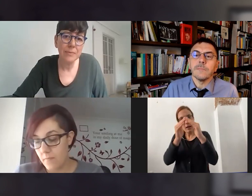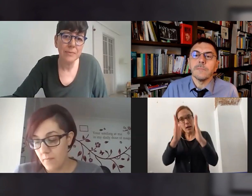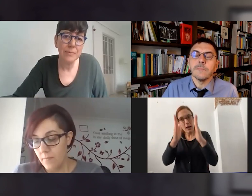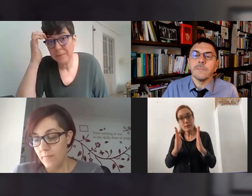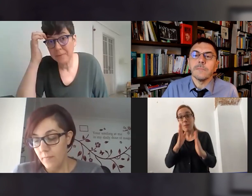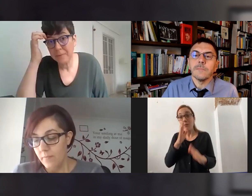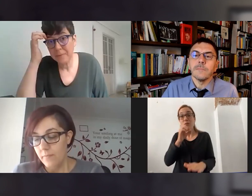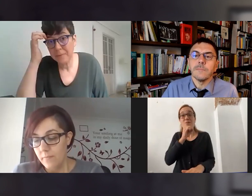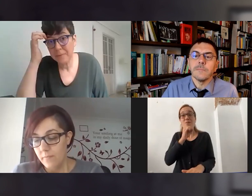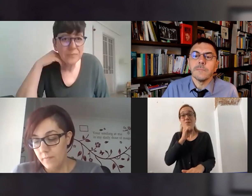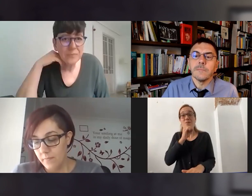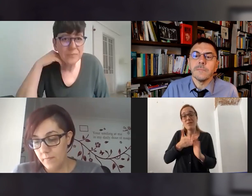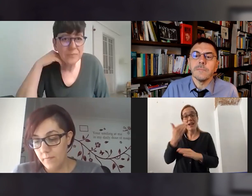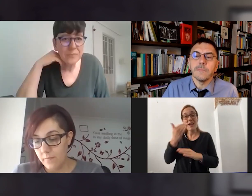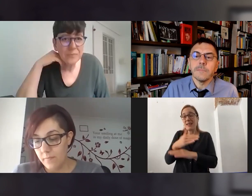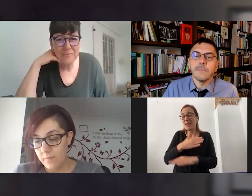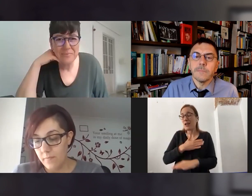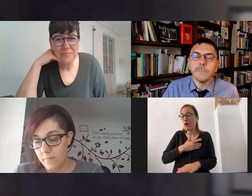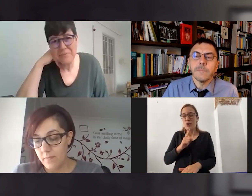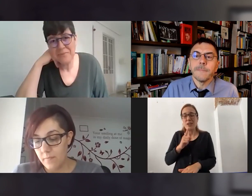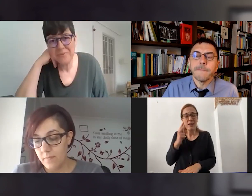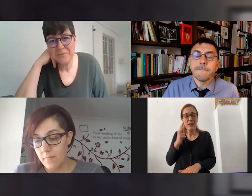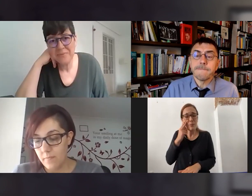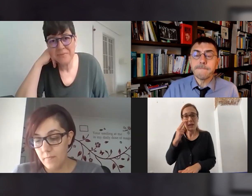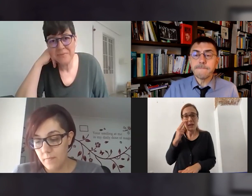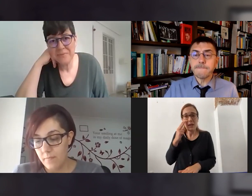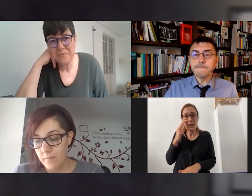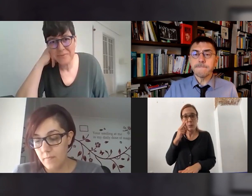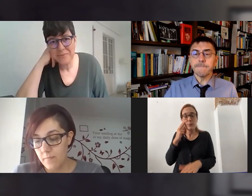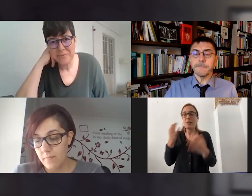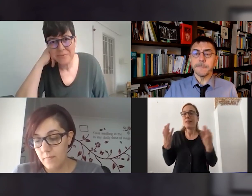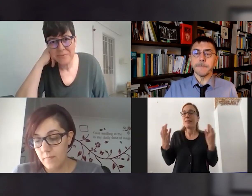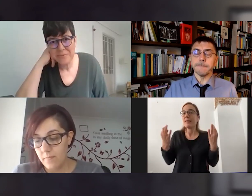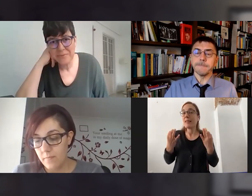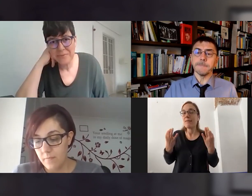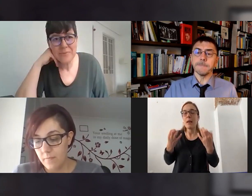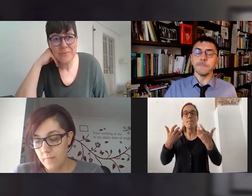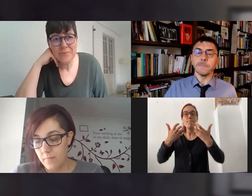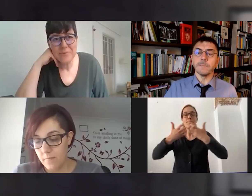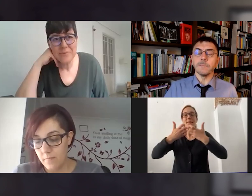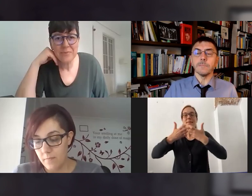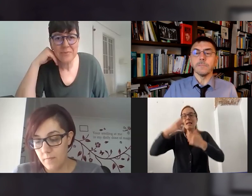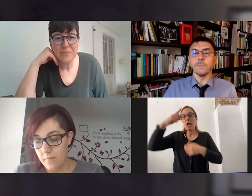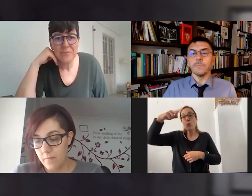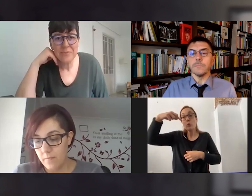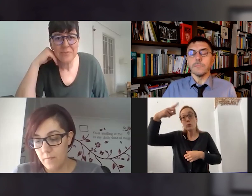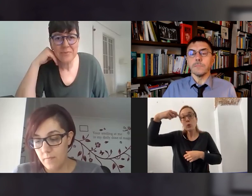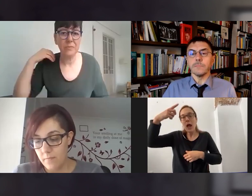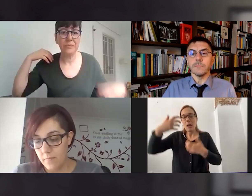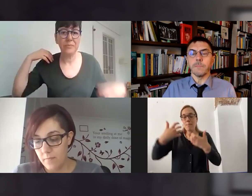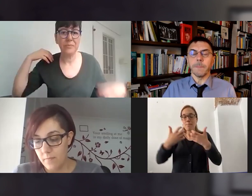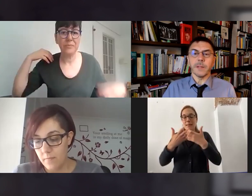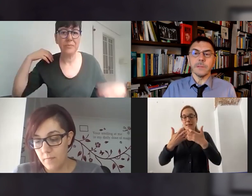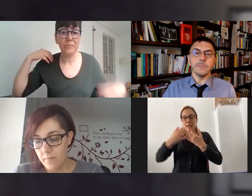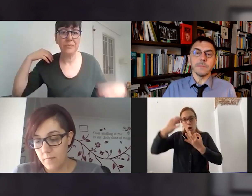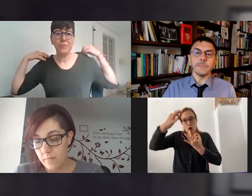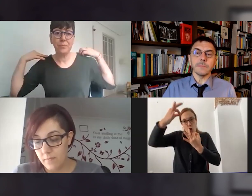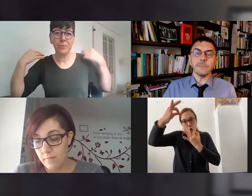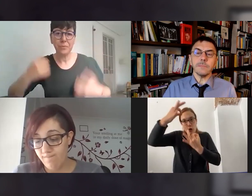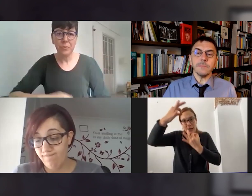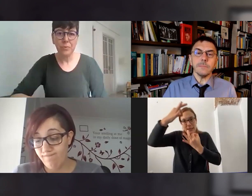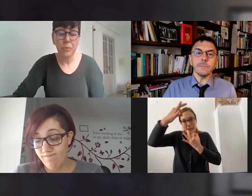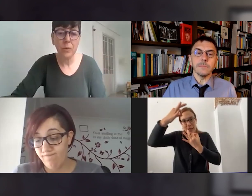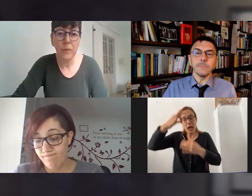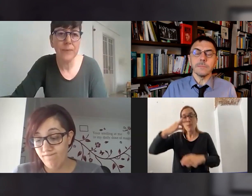política. Hay que salir a la calle a dar la batalla. Hay una batalla cultural y una batalla de lo concreto que Podemos debe participar de ella. Es